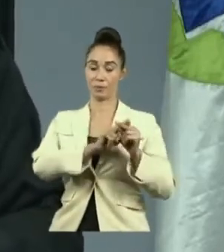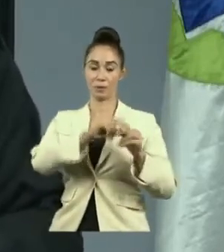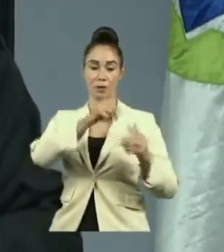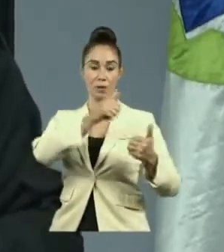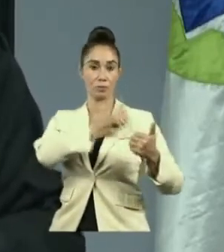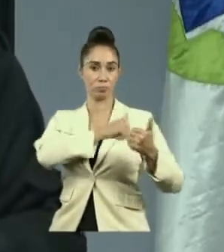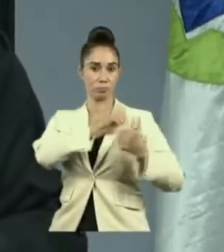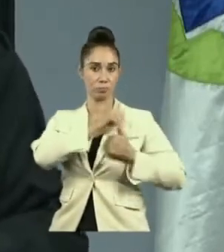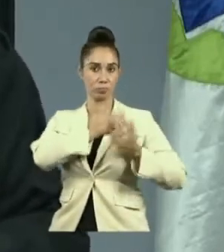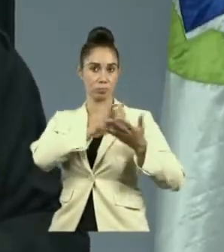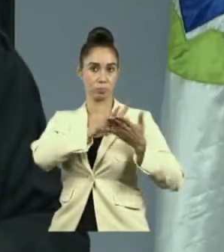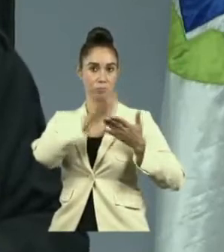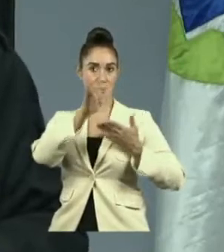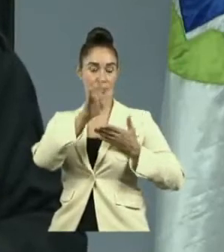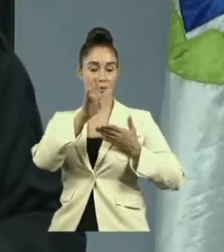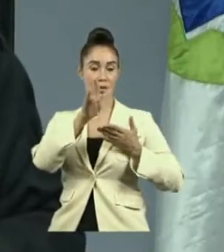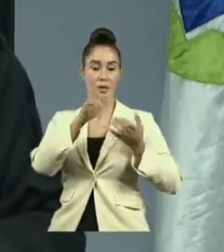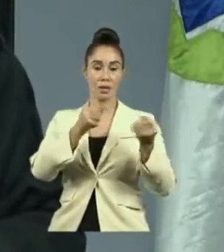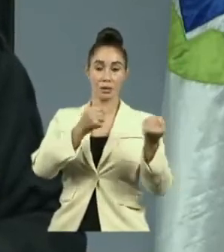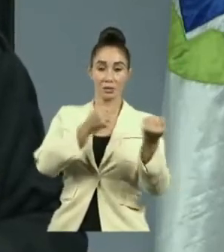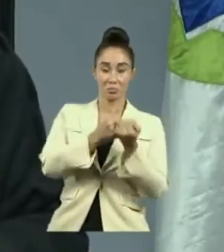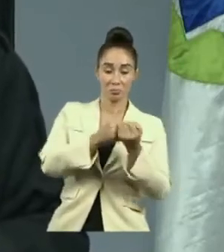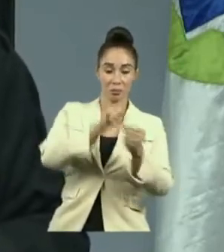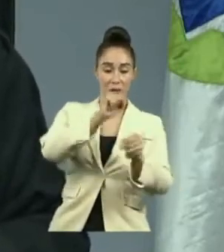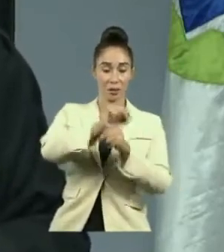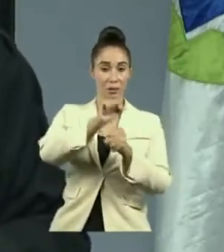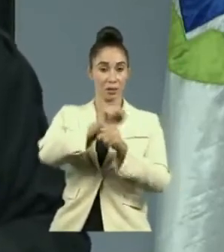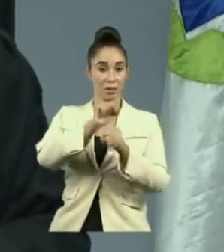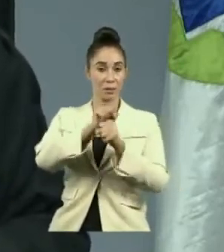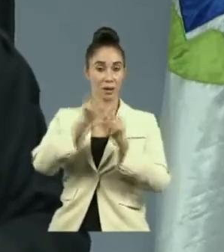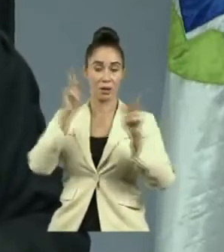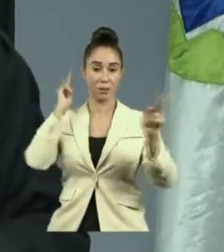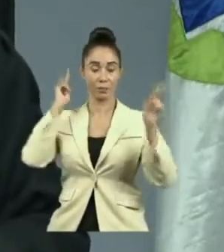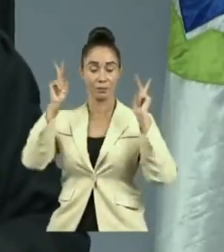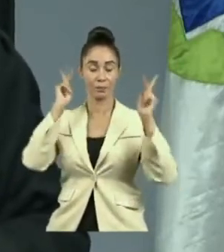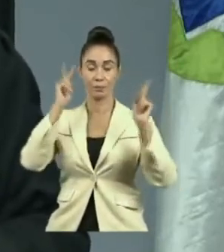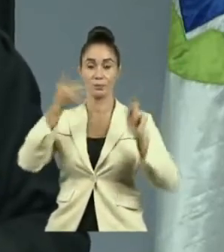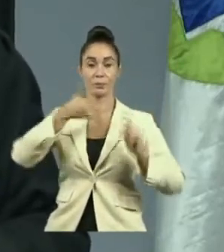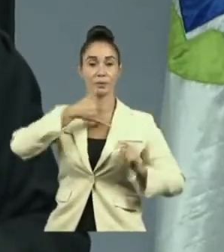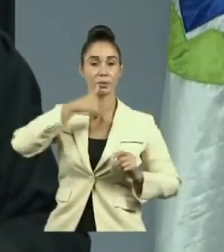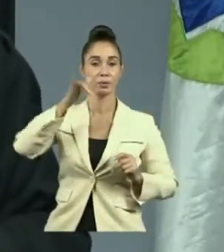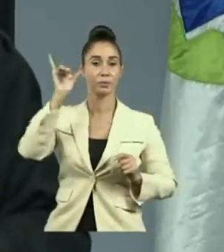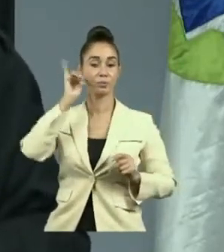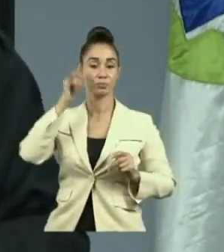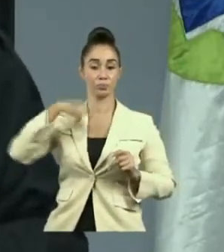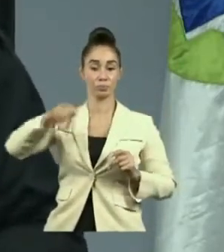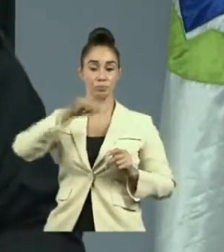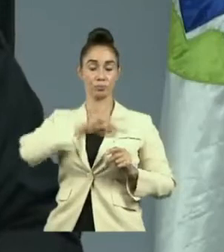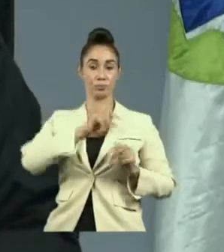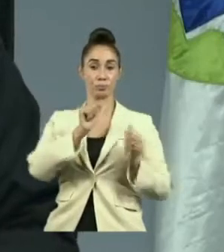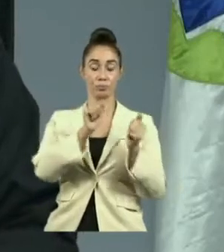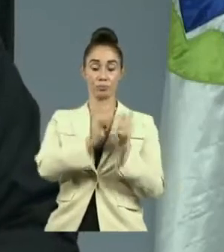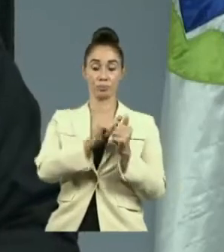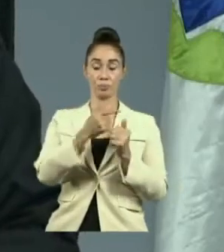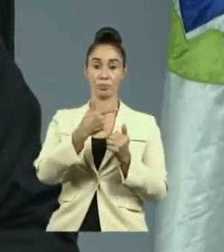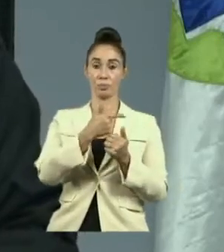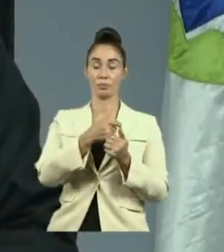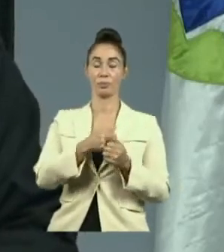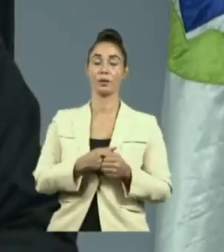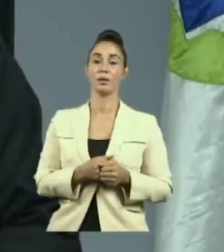la provincia de puerto plata durante el día de ayer y los subsiguientes